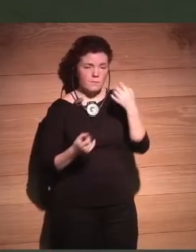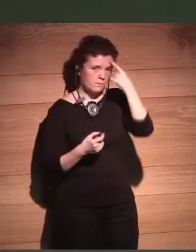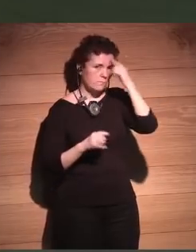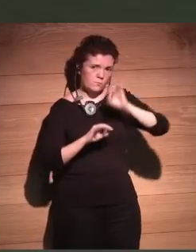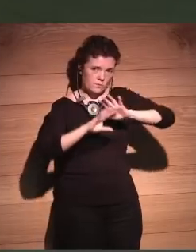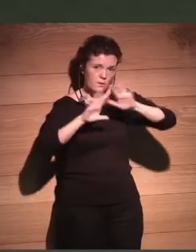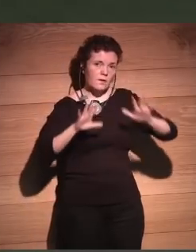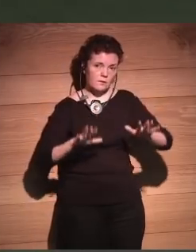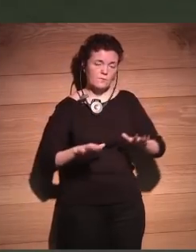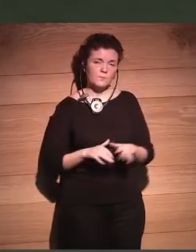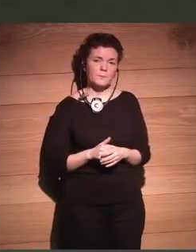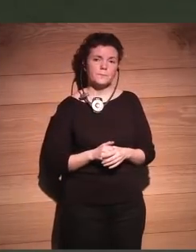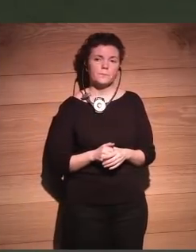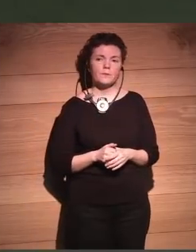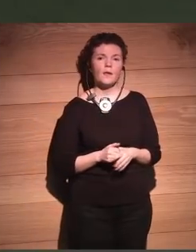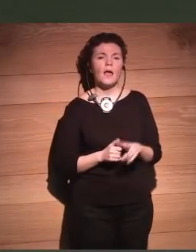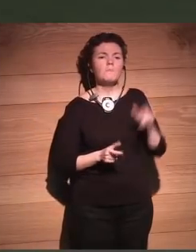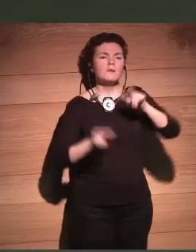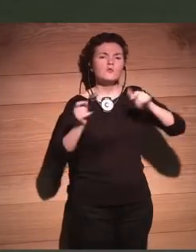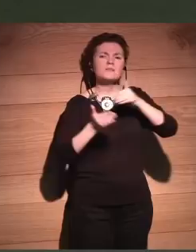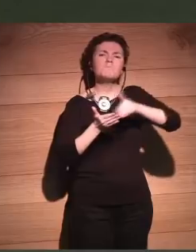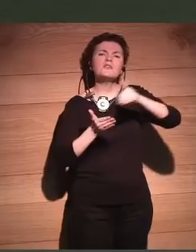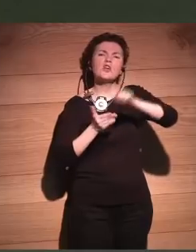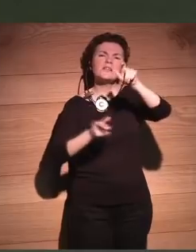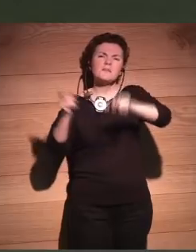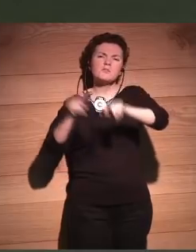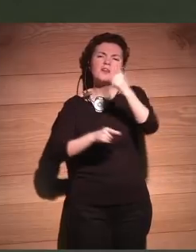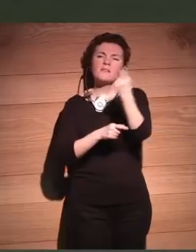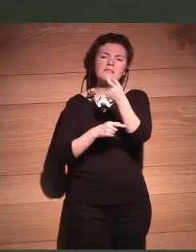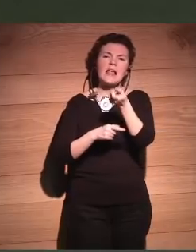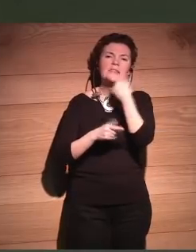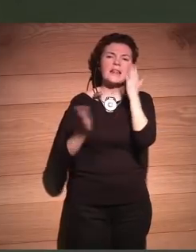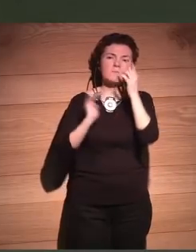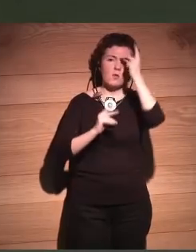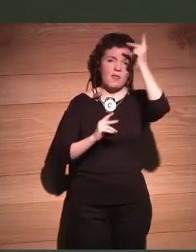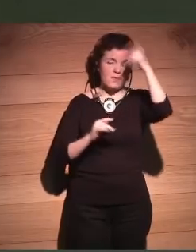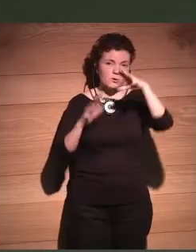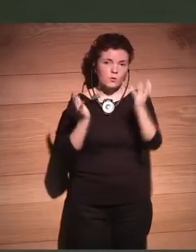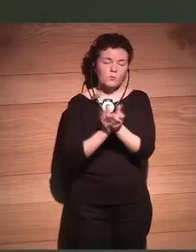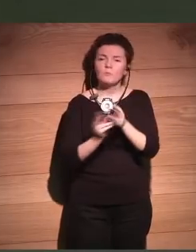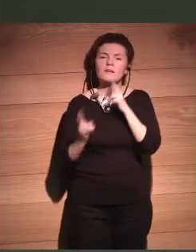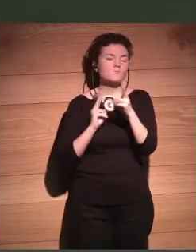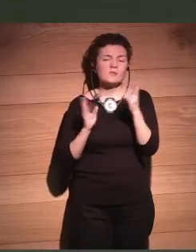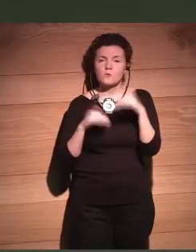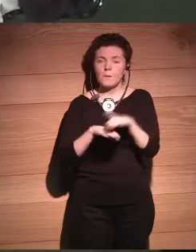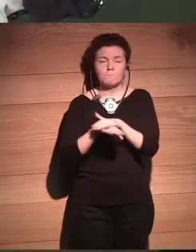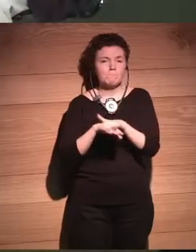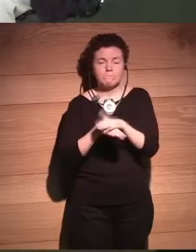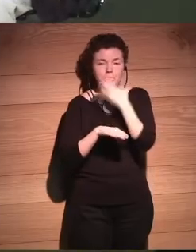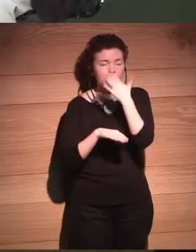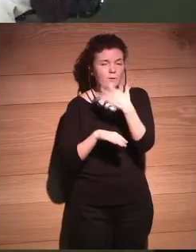cuenta. Hay millones de personas que necesitan tratamiento de Alzheimer en todo el mundo. No tengo una respuesta, la verdad es que no les sé